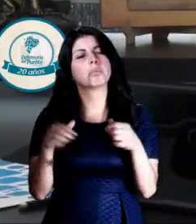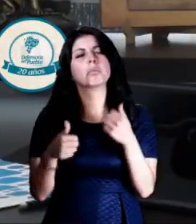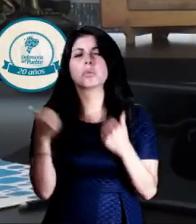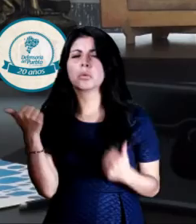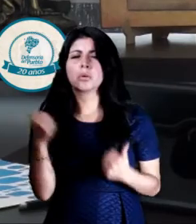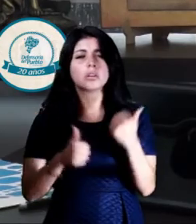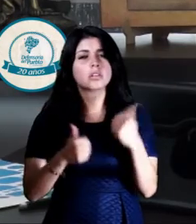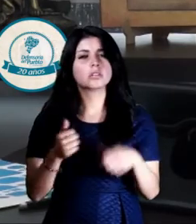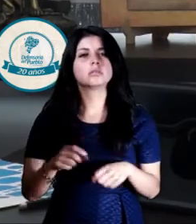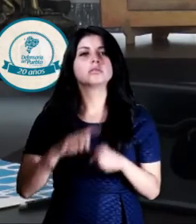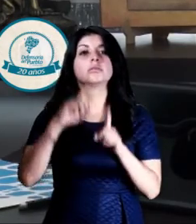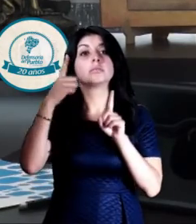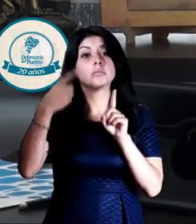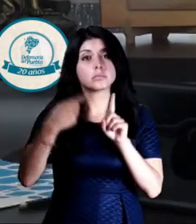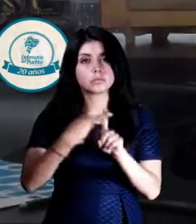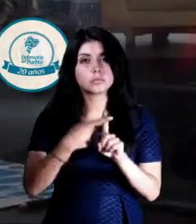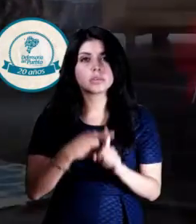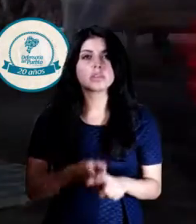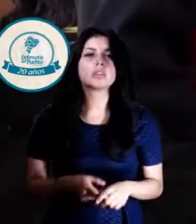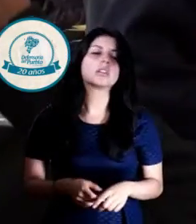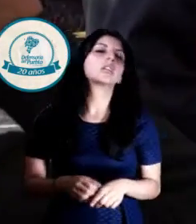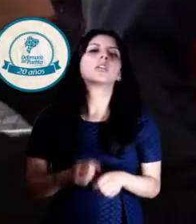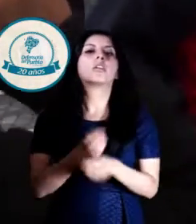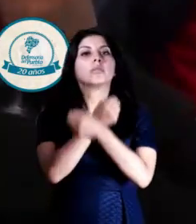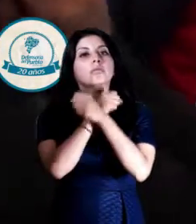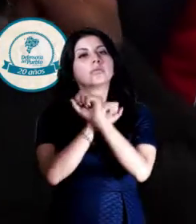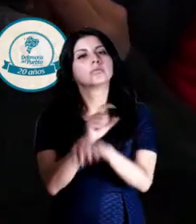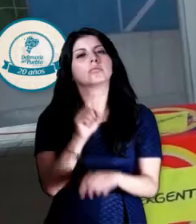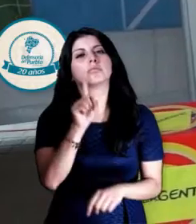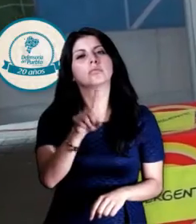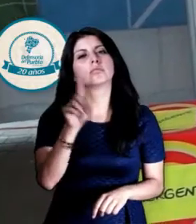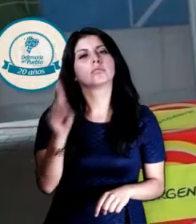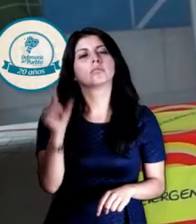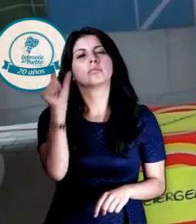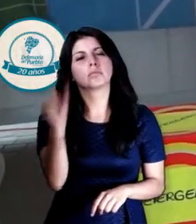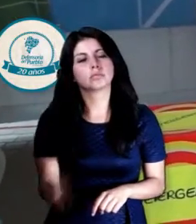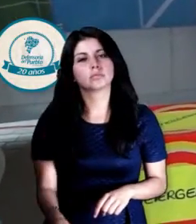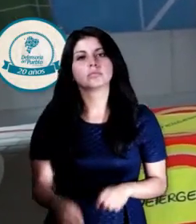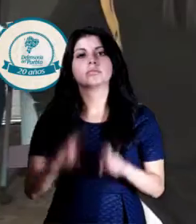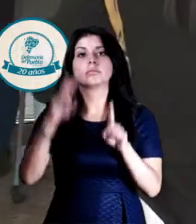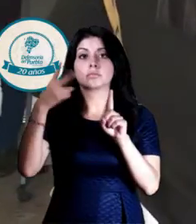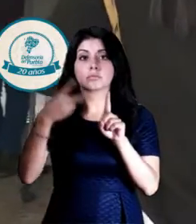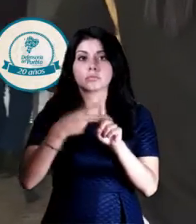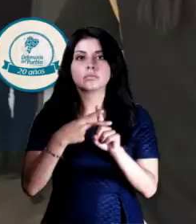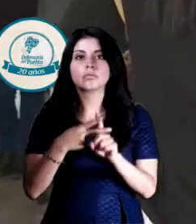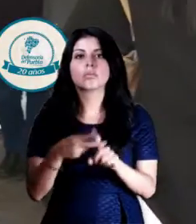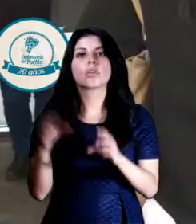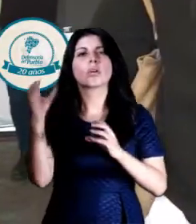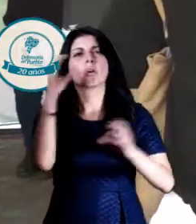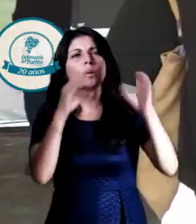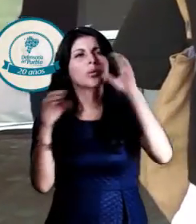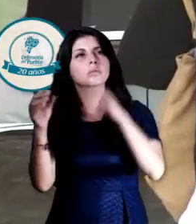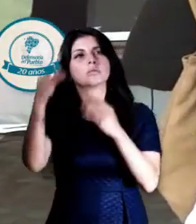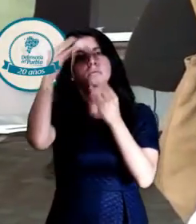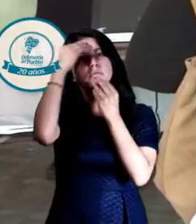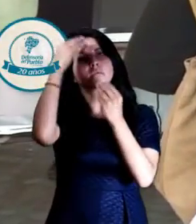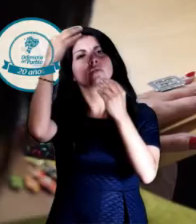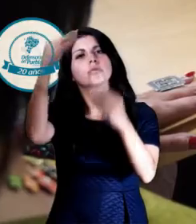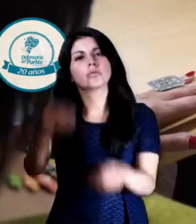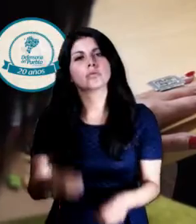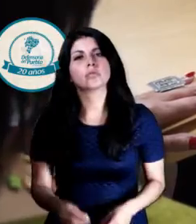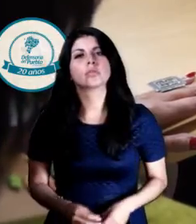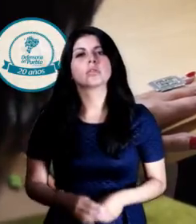incorporado atribuciones destinadas a la tutela de los consumidores y usuarios de servicios, a garantizar el derecho de acceso